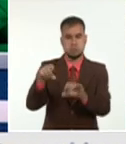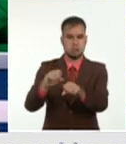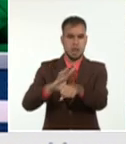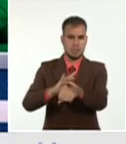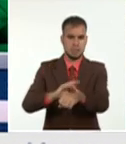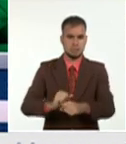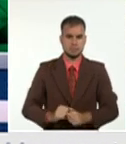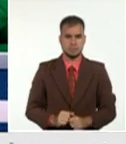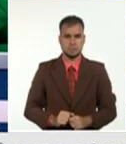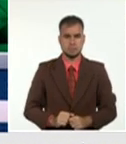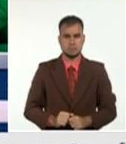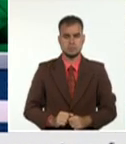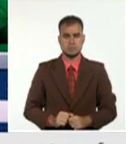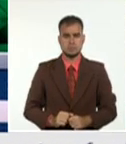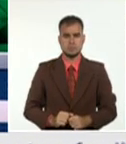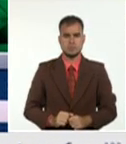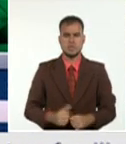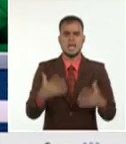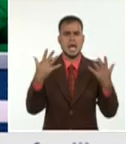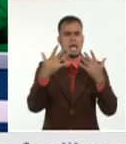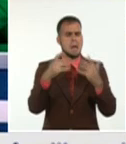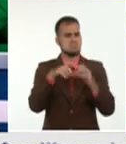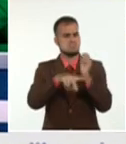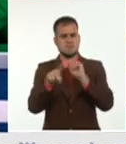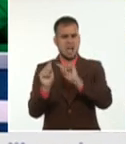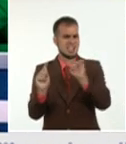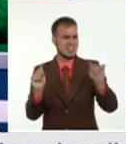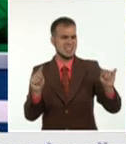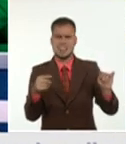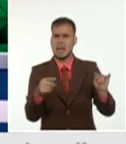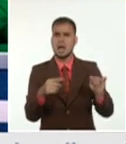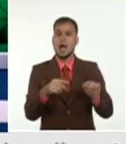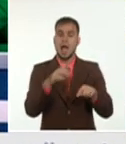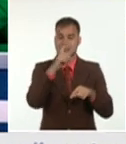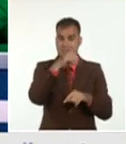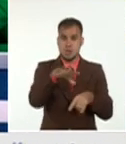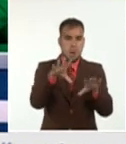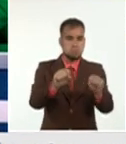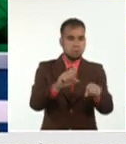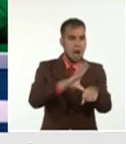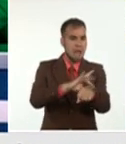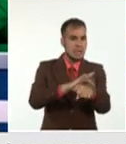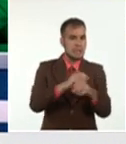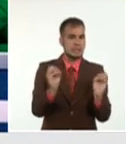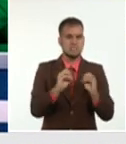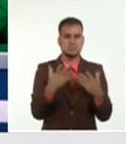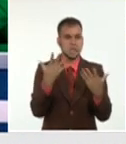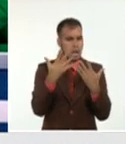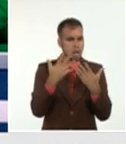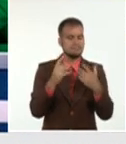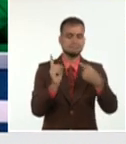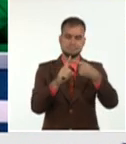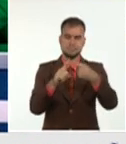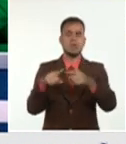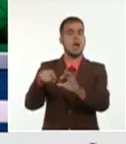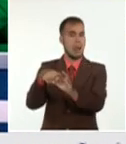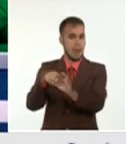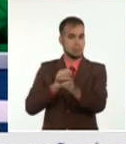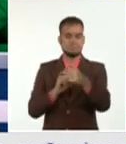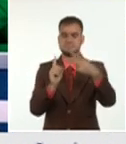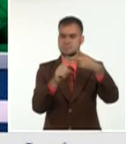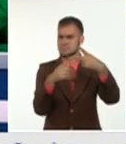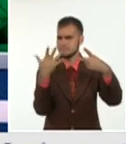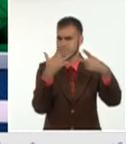nos reportaron casos a COVID-19 en edades pediátricas, ni el Municipio Especial Isla de la Juventud, ni la provincia de